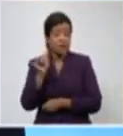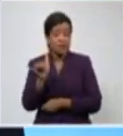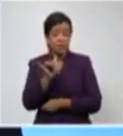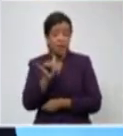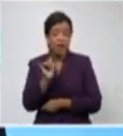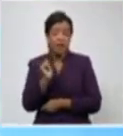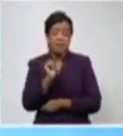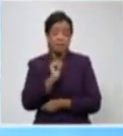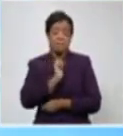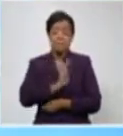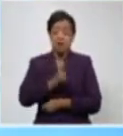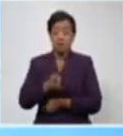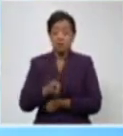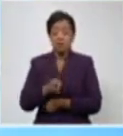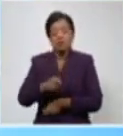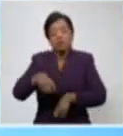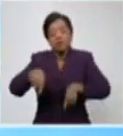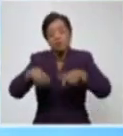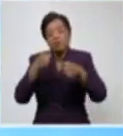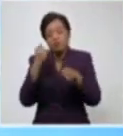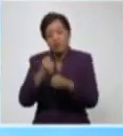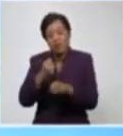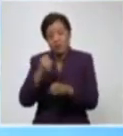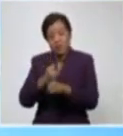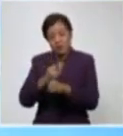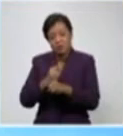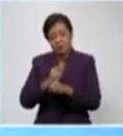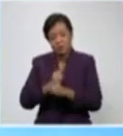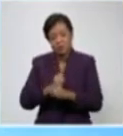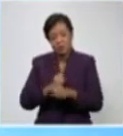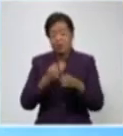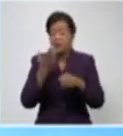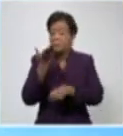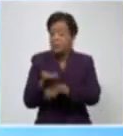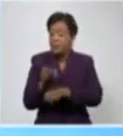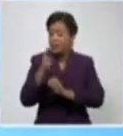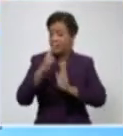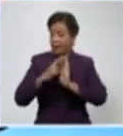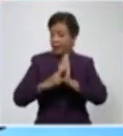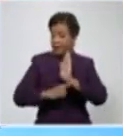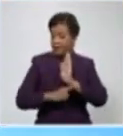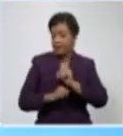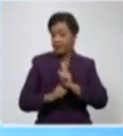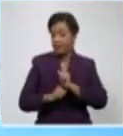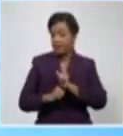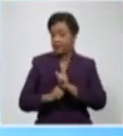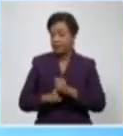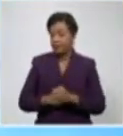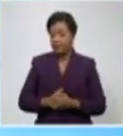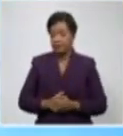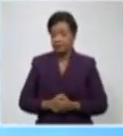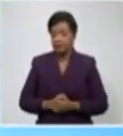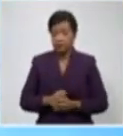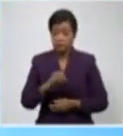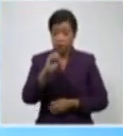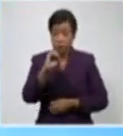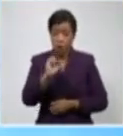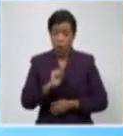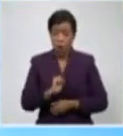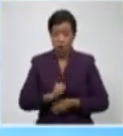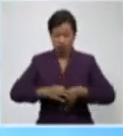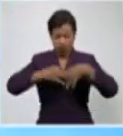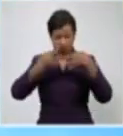emisarias, sí, emisarias de esos que piden la lista, que están presionando, o no? ¿Actuarán con